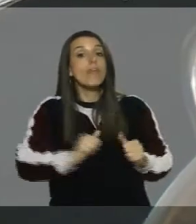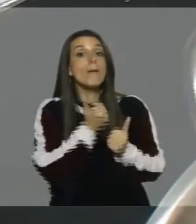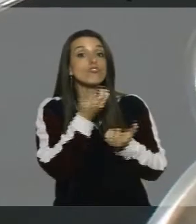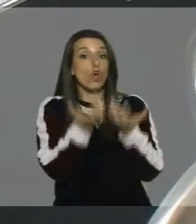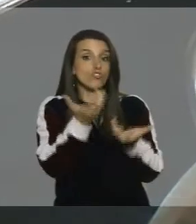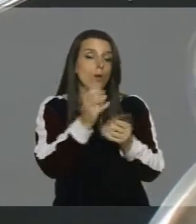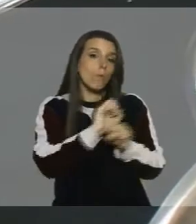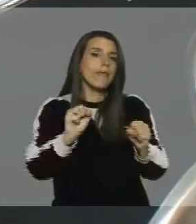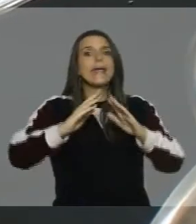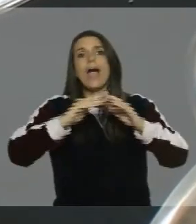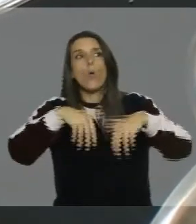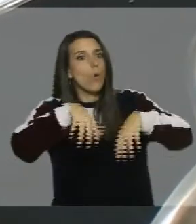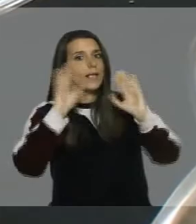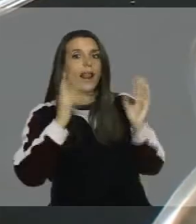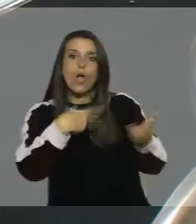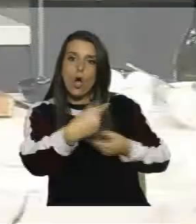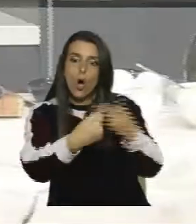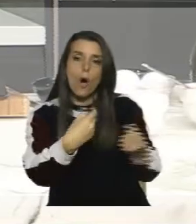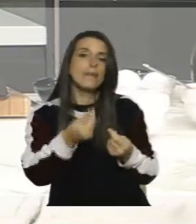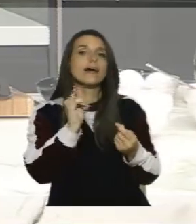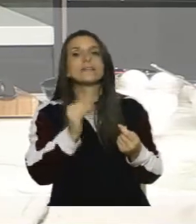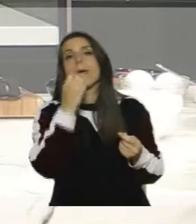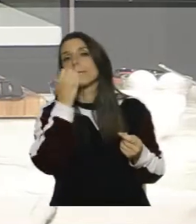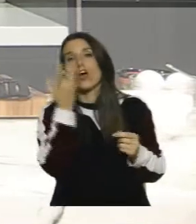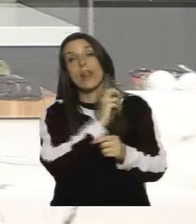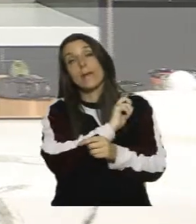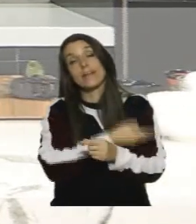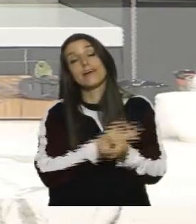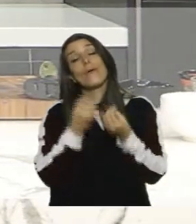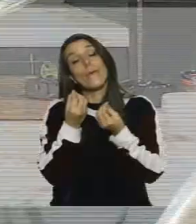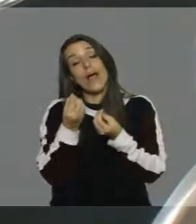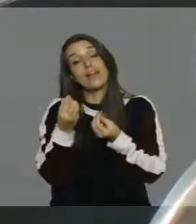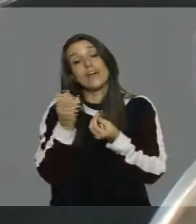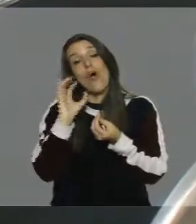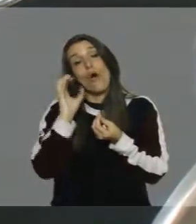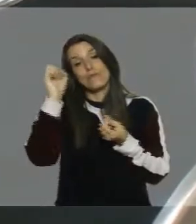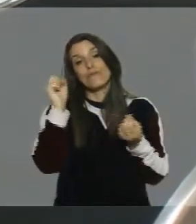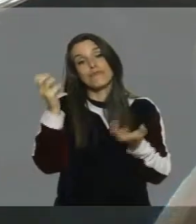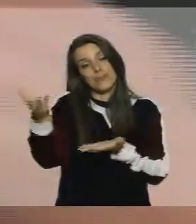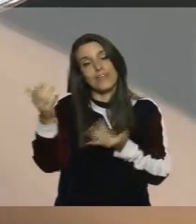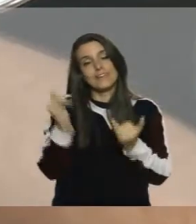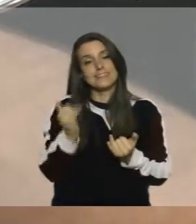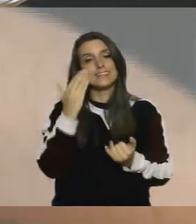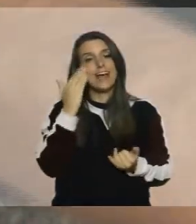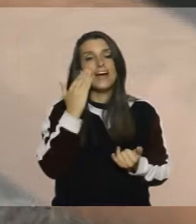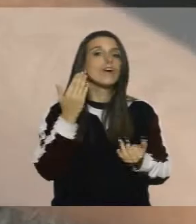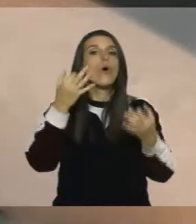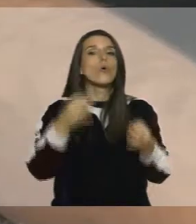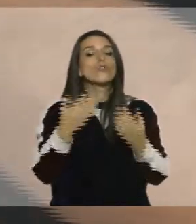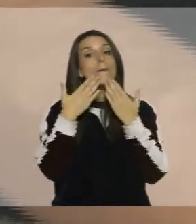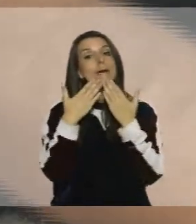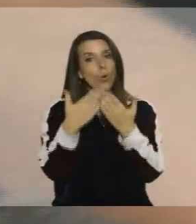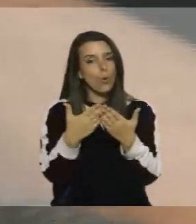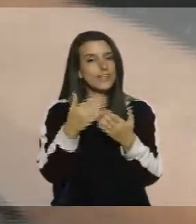que tengan en casa, si no van y les piden algo, la mejor espinaca del mundo. Sin duda, la encuentran en Frutibú. Exactamente. Por favor. ¿Ah? Emi, una